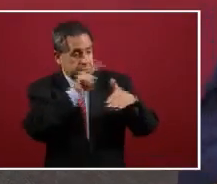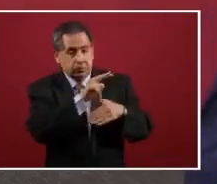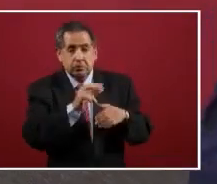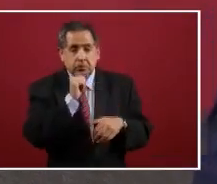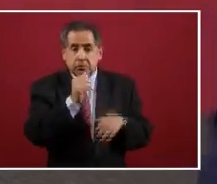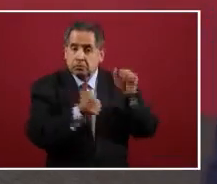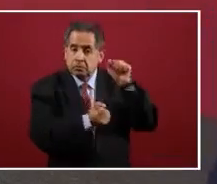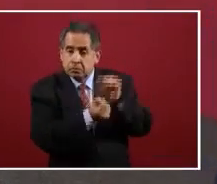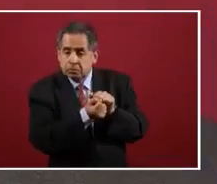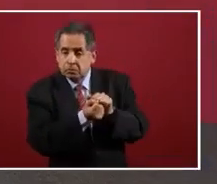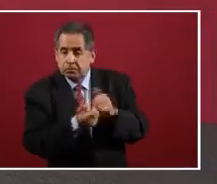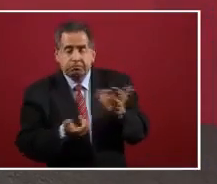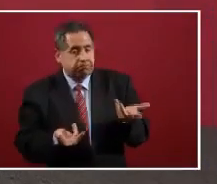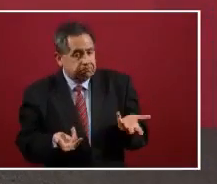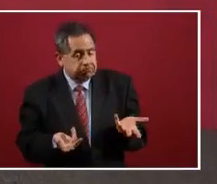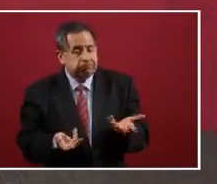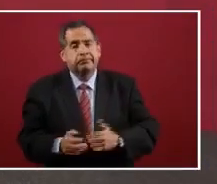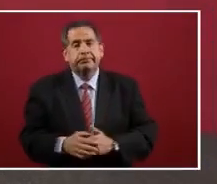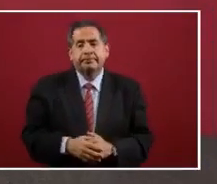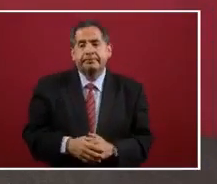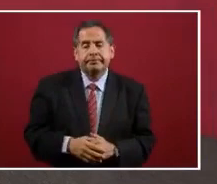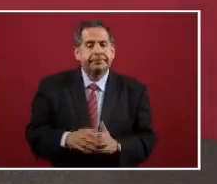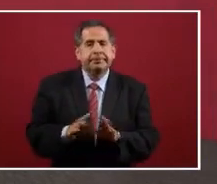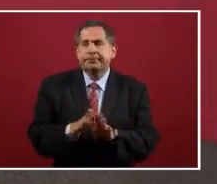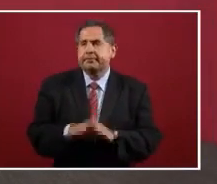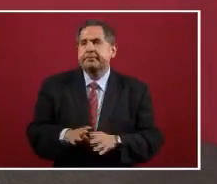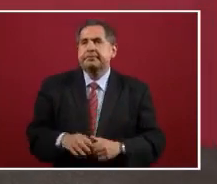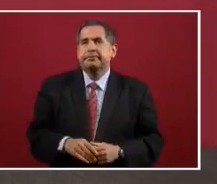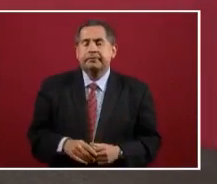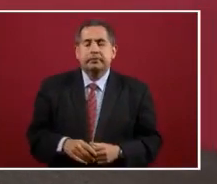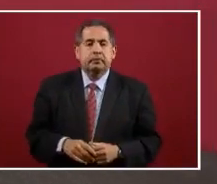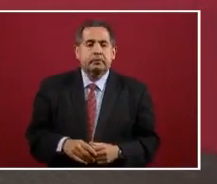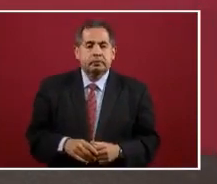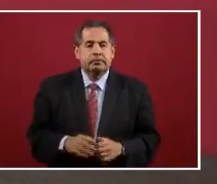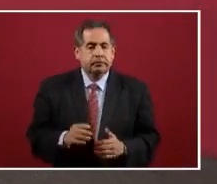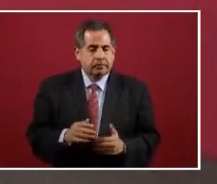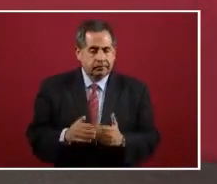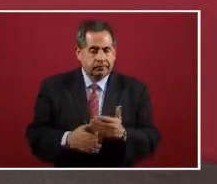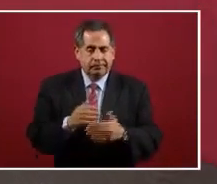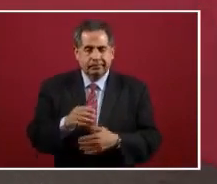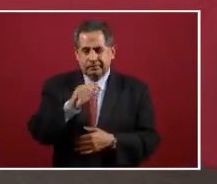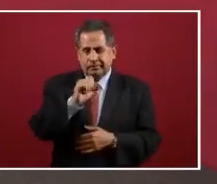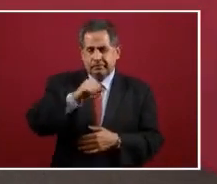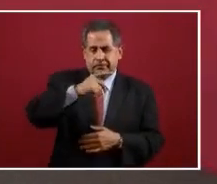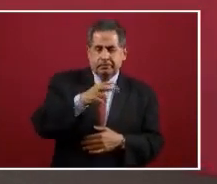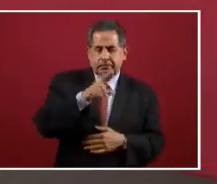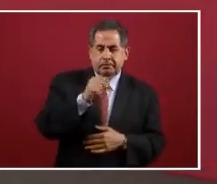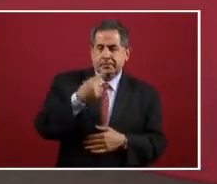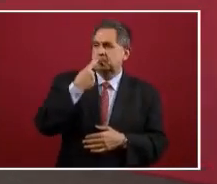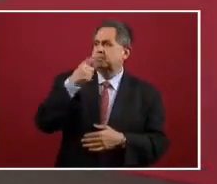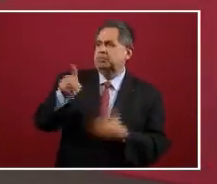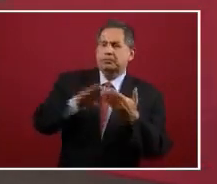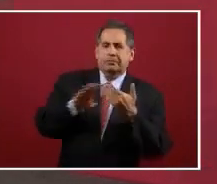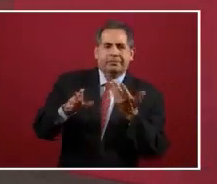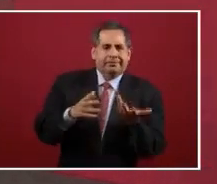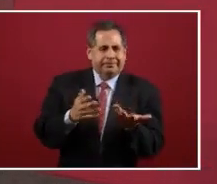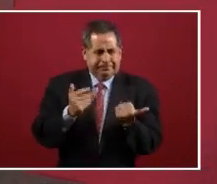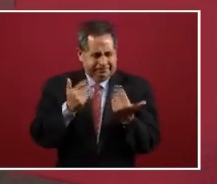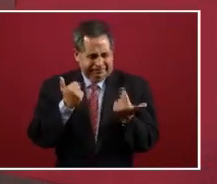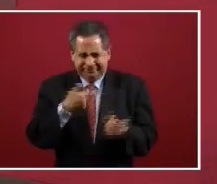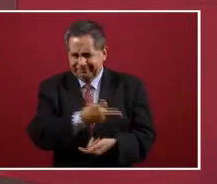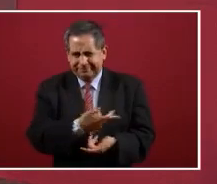imagínense y cómo va a proceder un amparo es